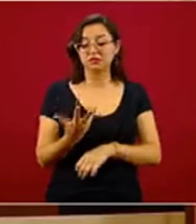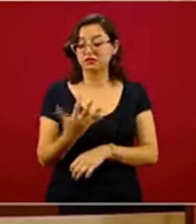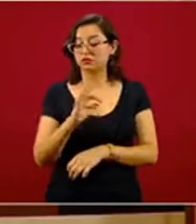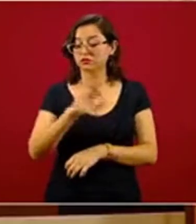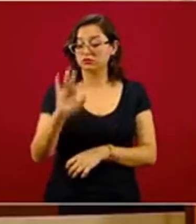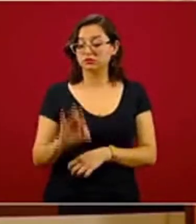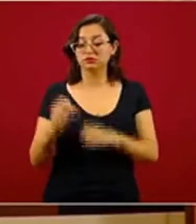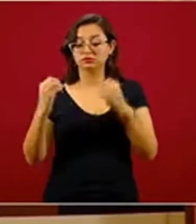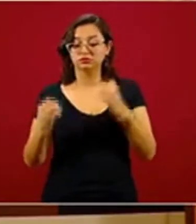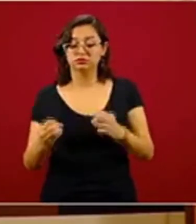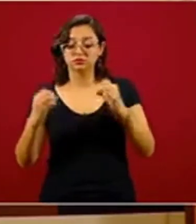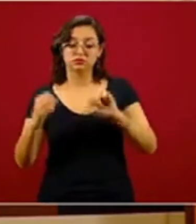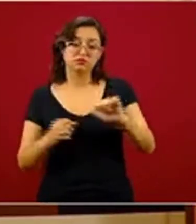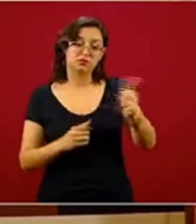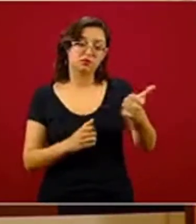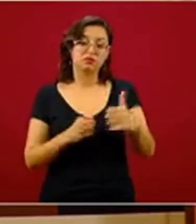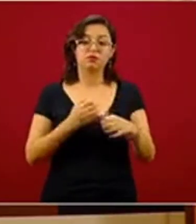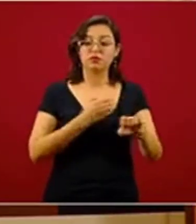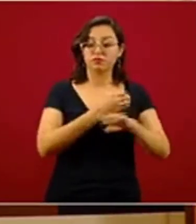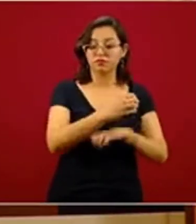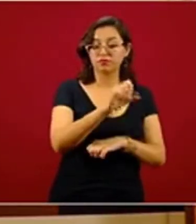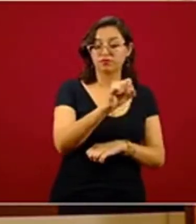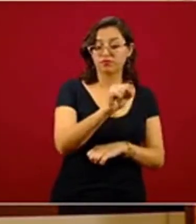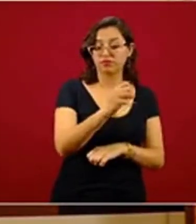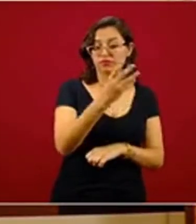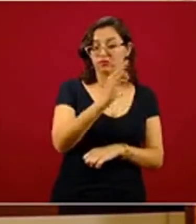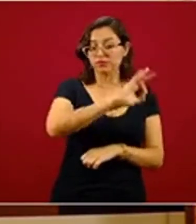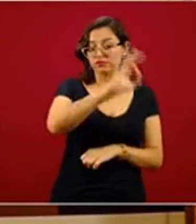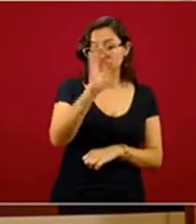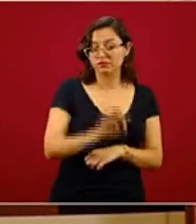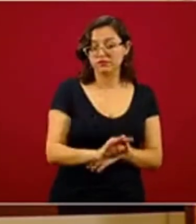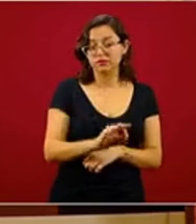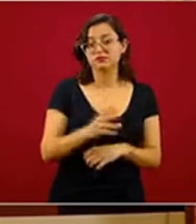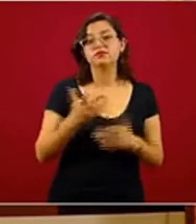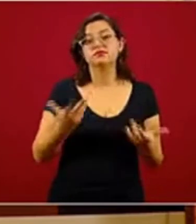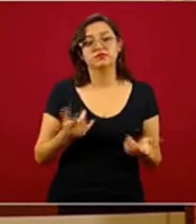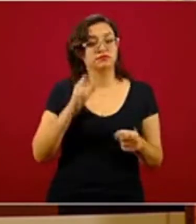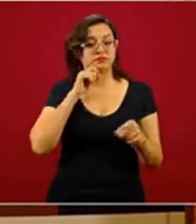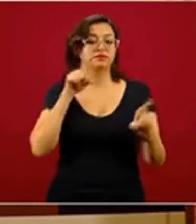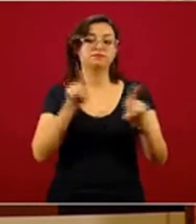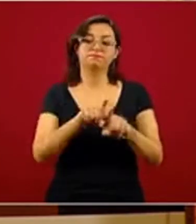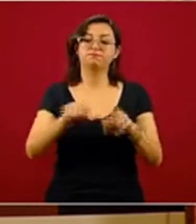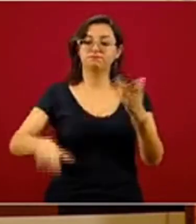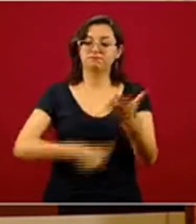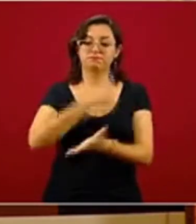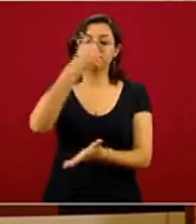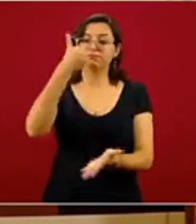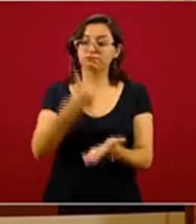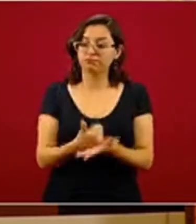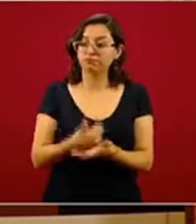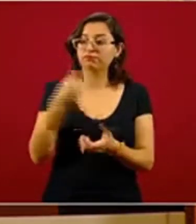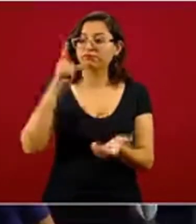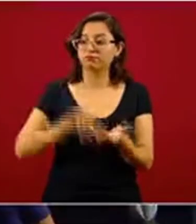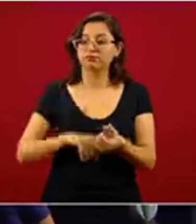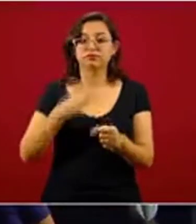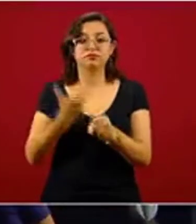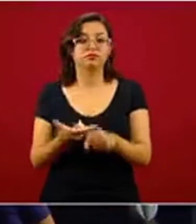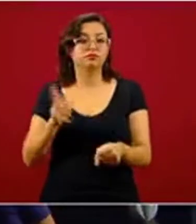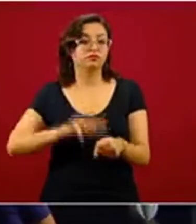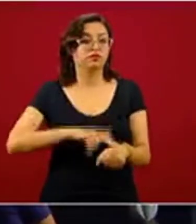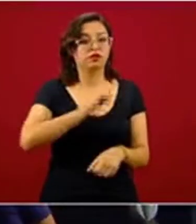que pueden tener 64, cuando bajamos a la unidad dentro de una ciudad, pues hay unidades que pueden estar sí